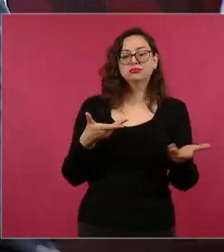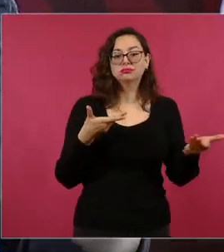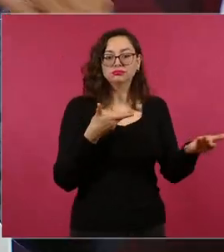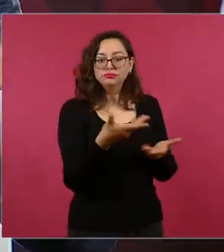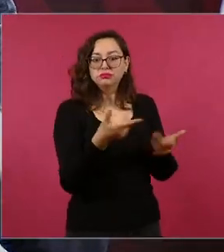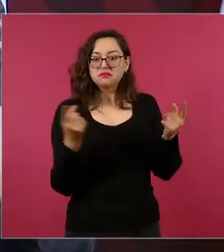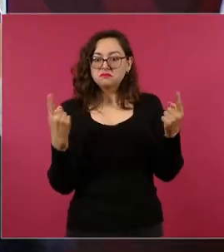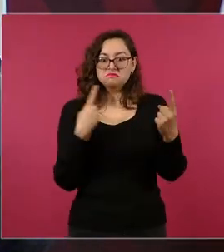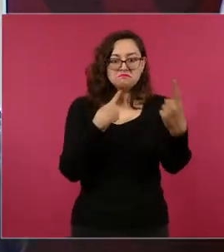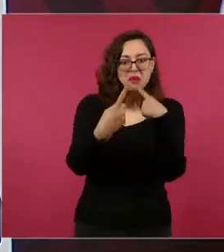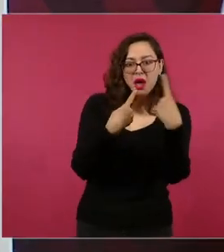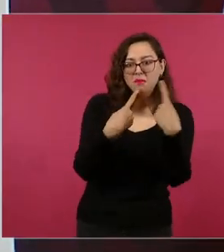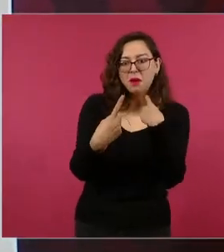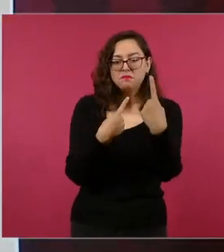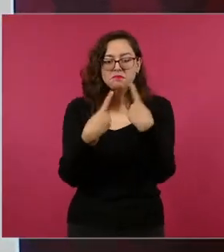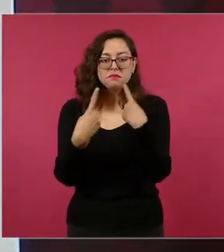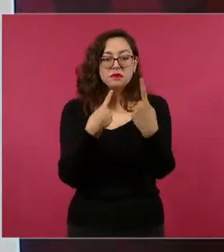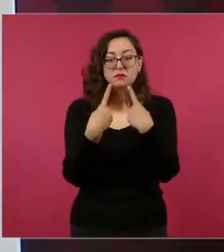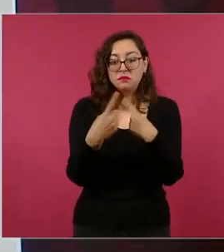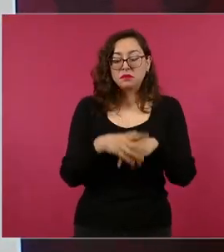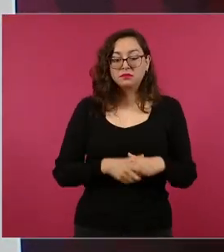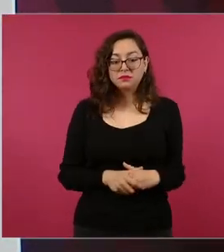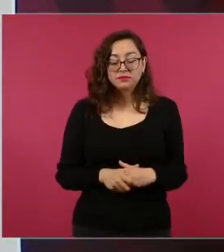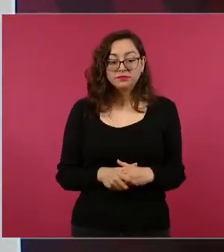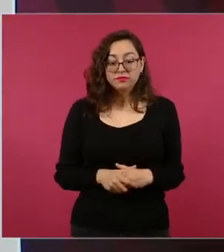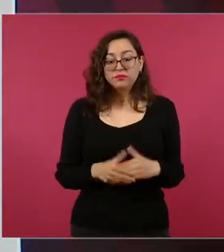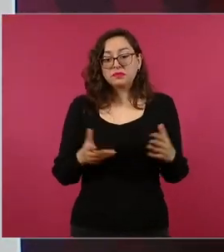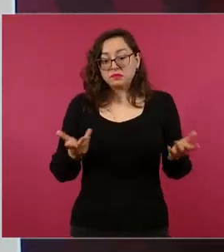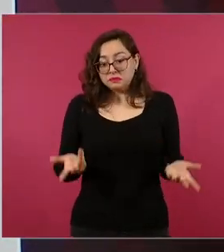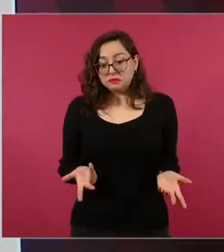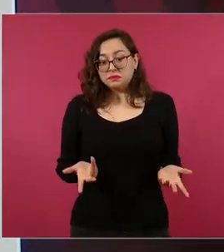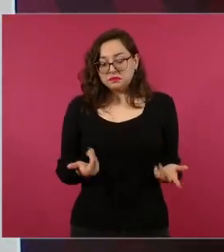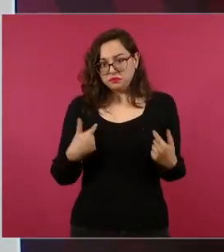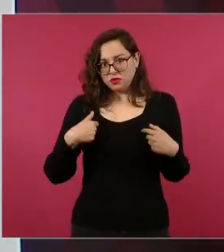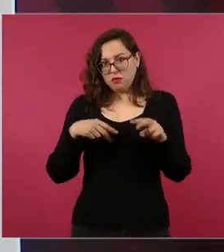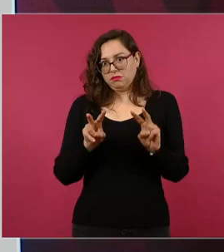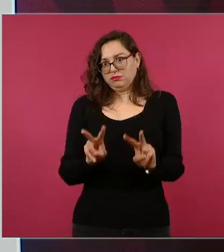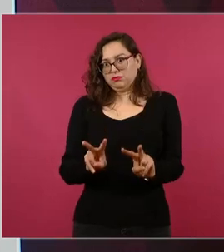Y luego, pues Corbyn fue candidato